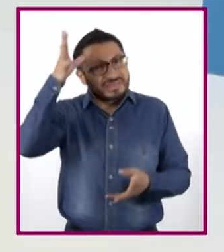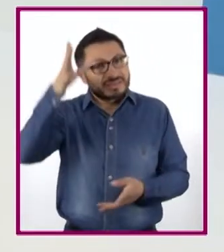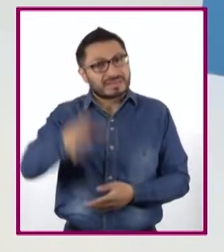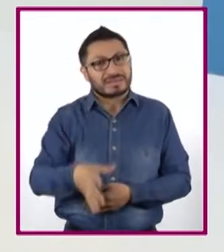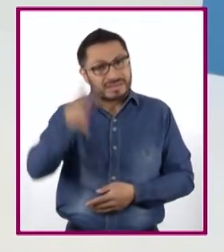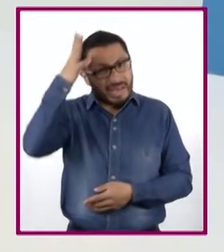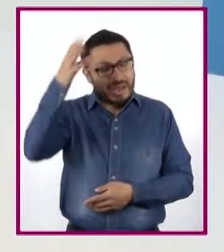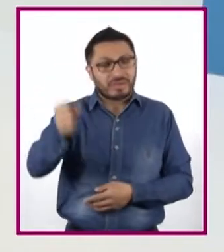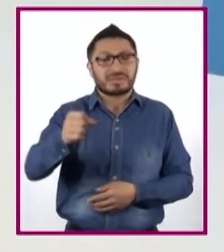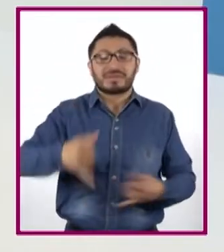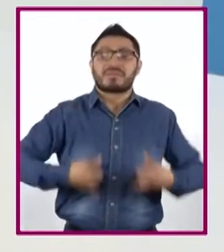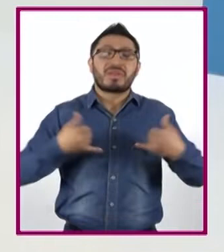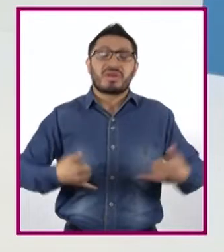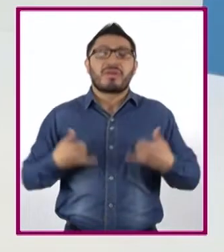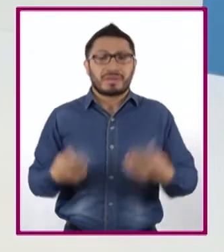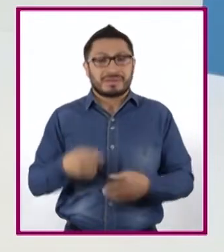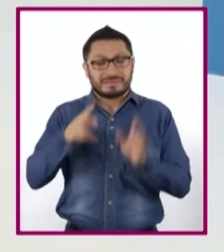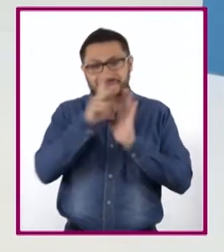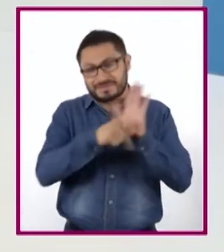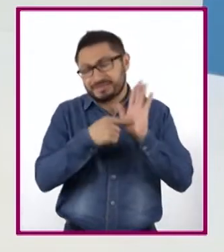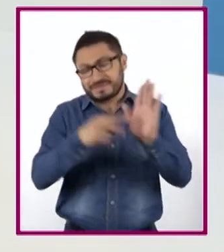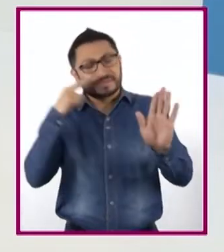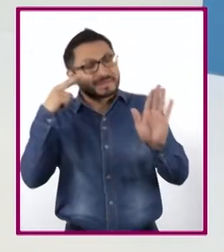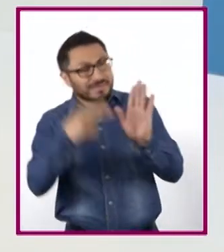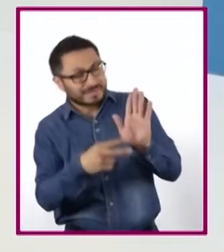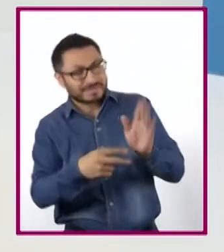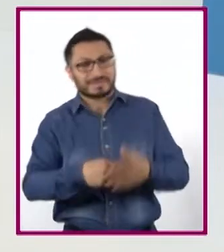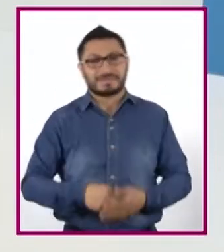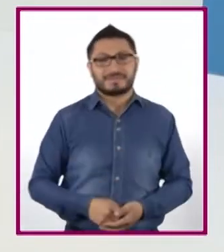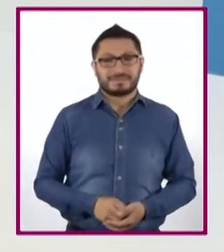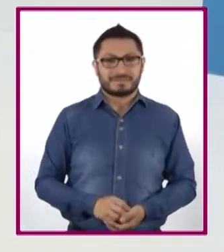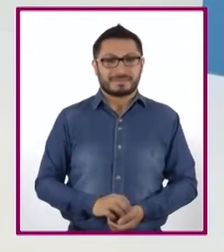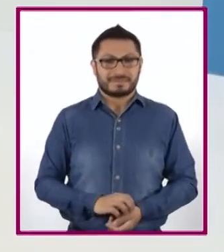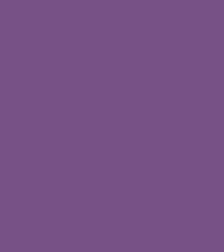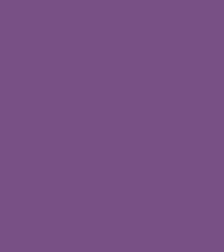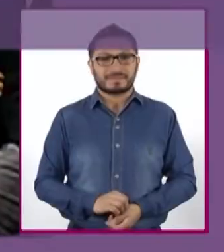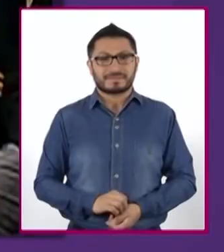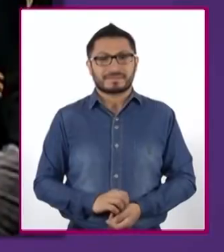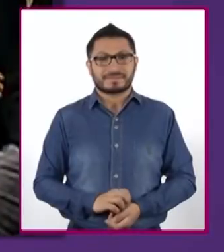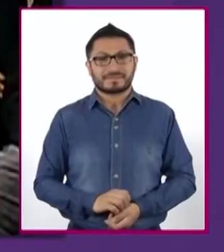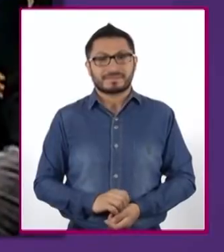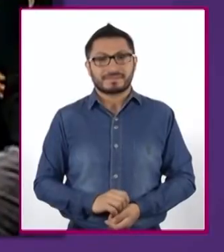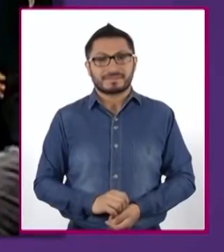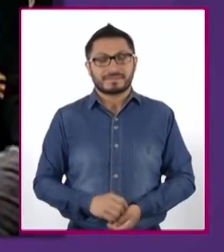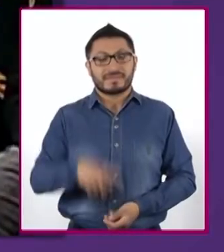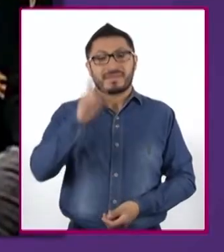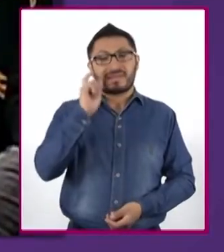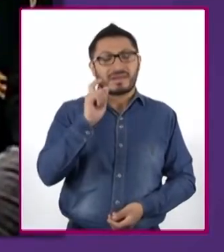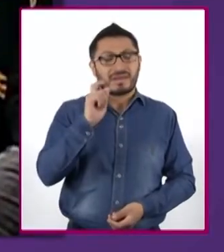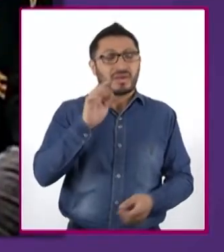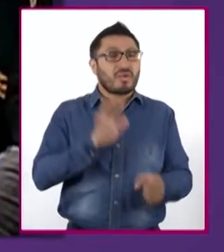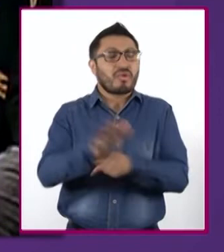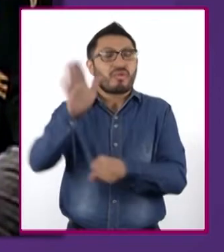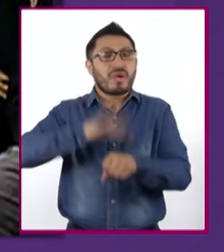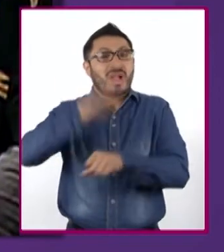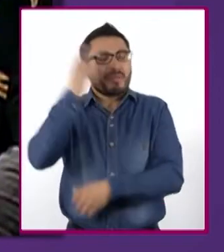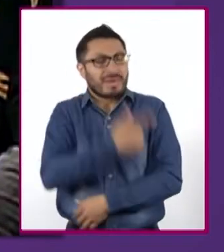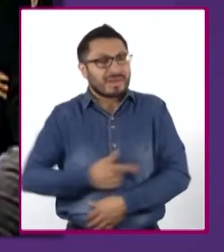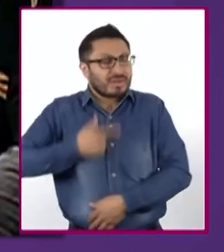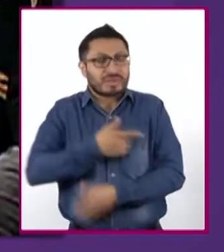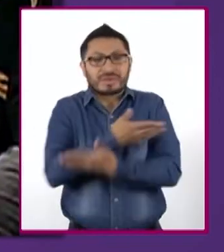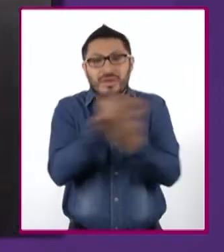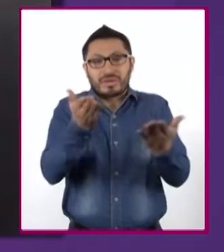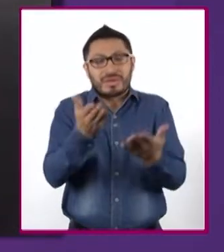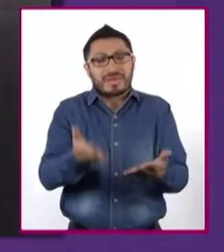siguiente video donde estudiantes expresan su punto de vista al respecto. ¿Qué es lo que más les gusta de ser